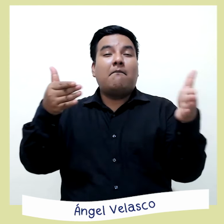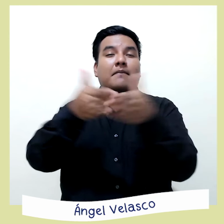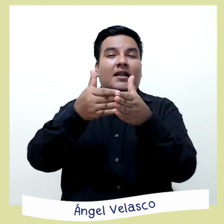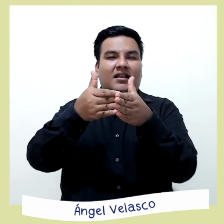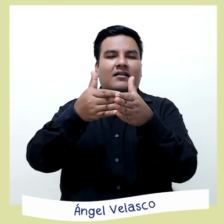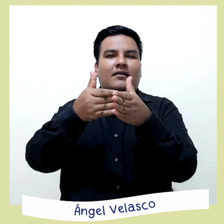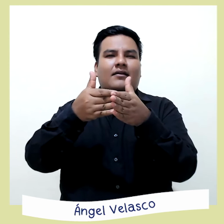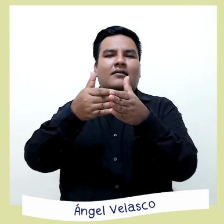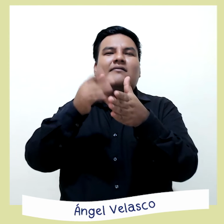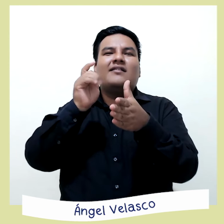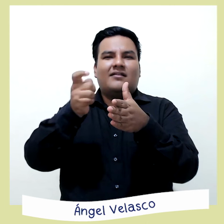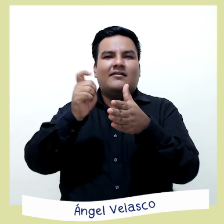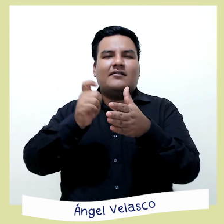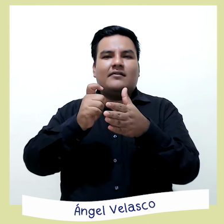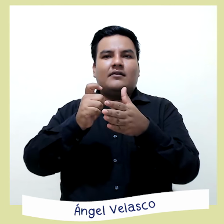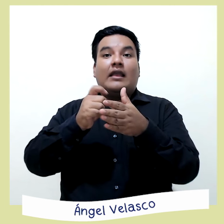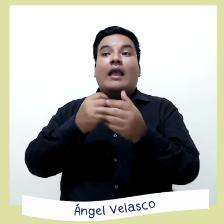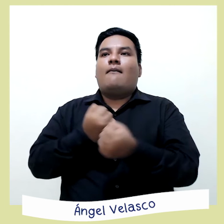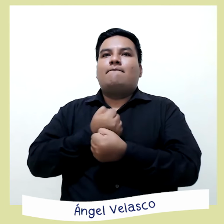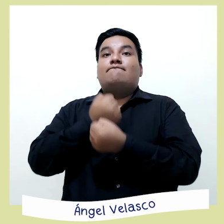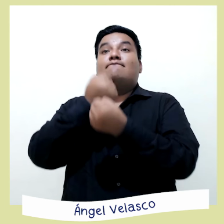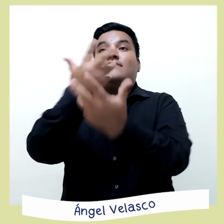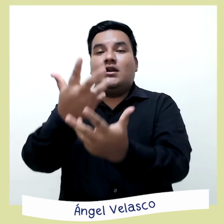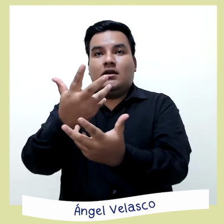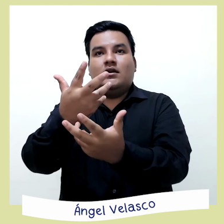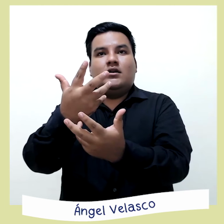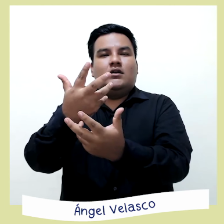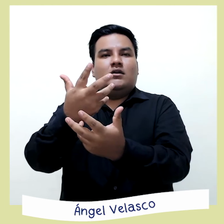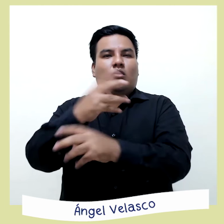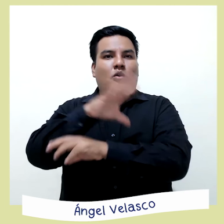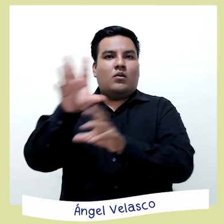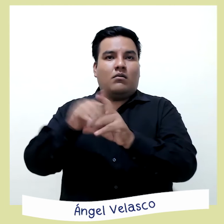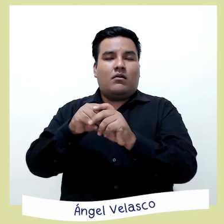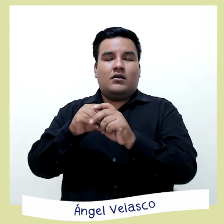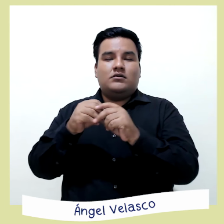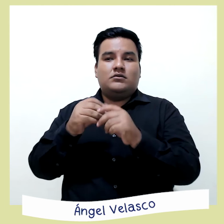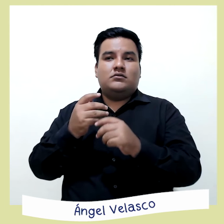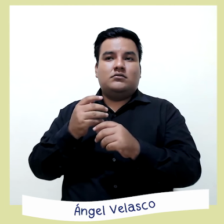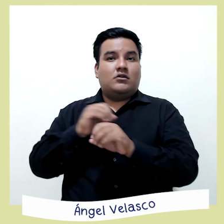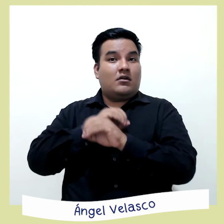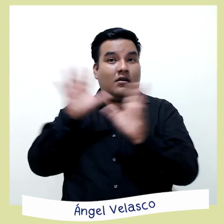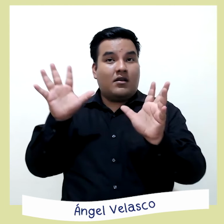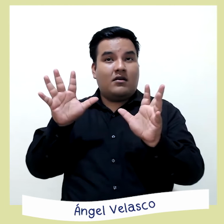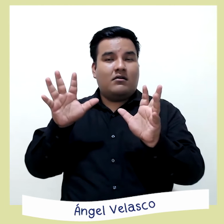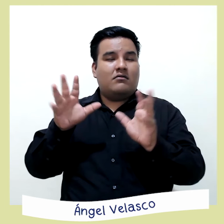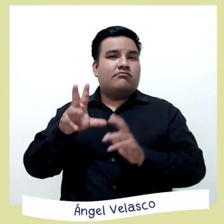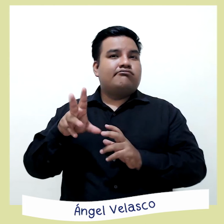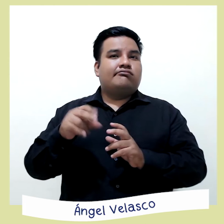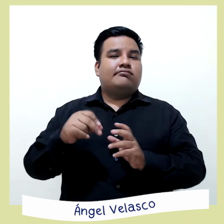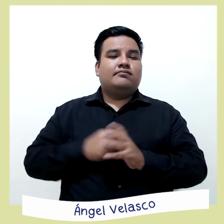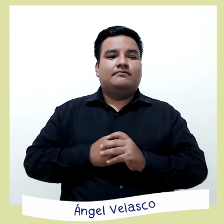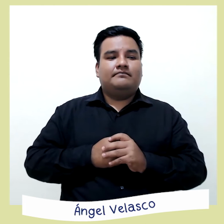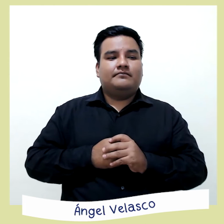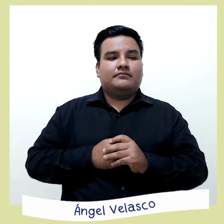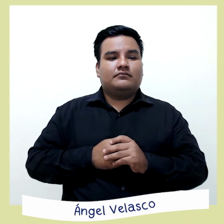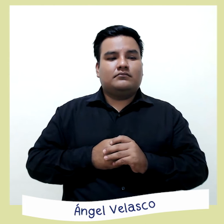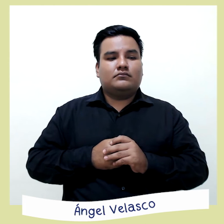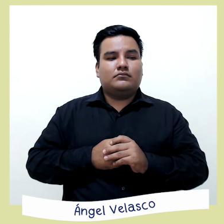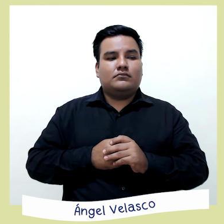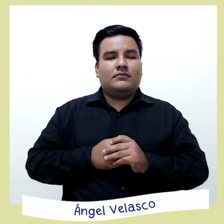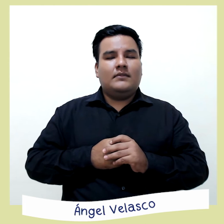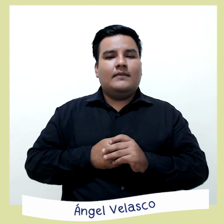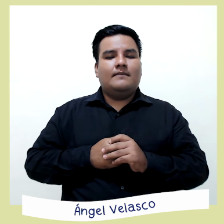cobertura de la información, pero también es una limitante, condicionante a que podamos expresar de